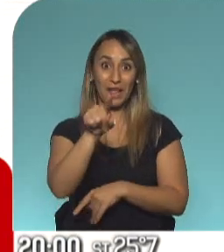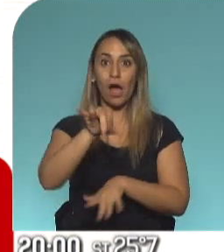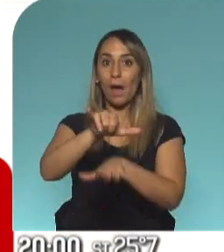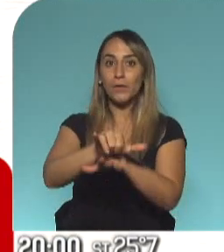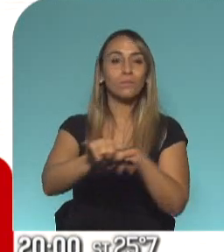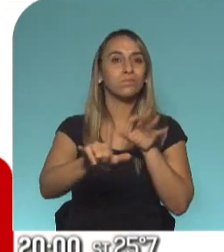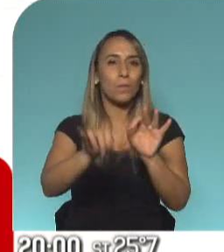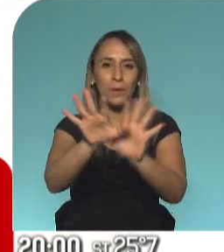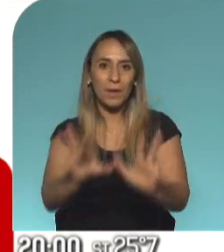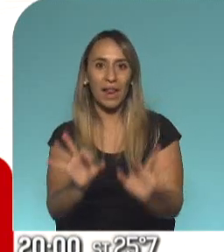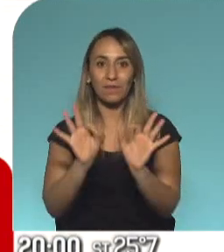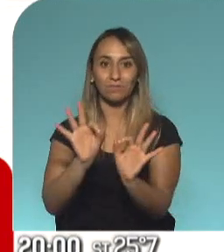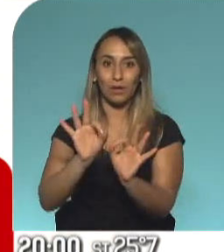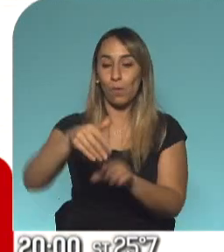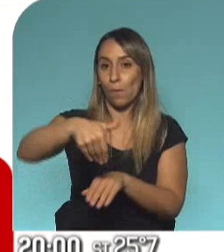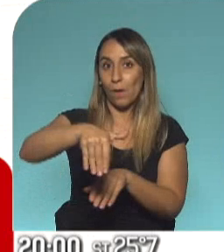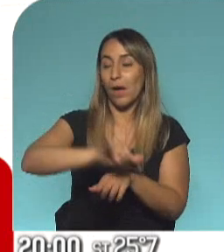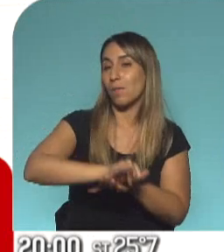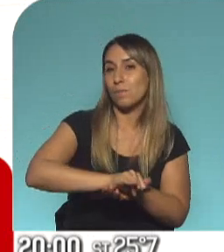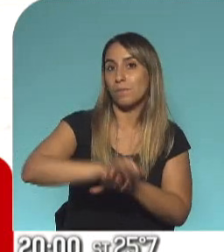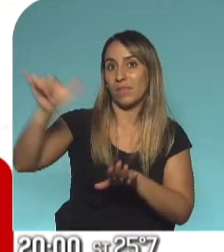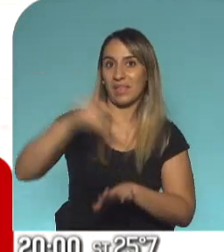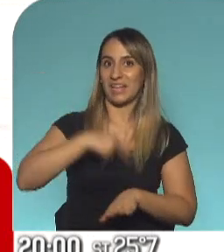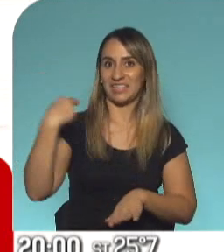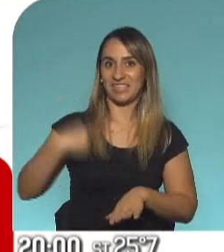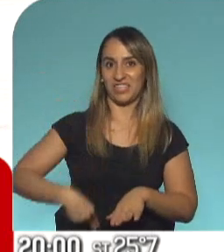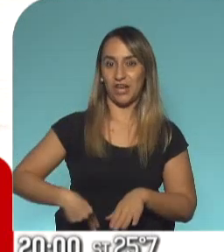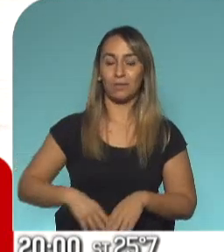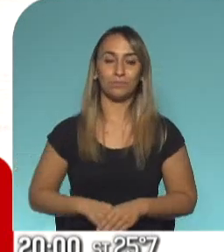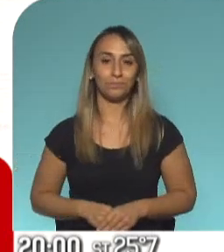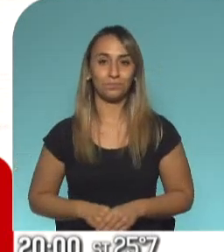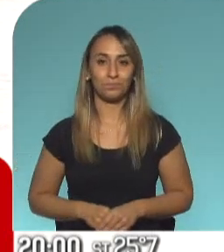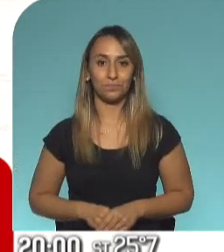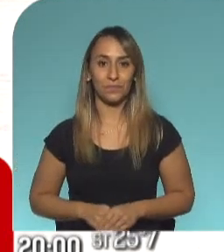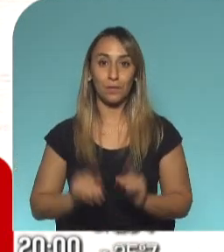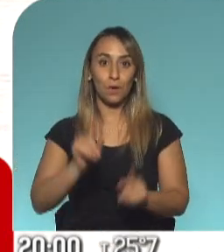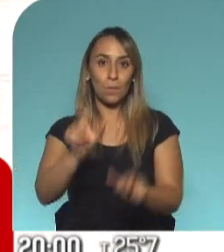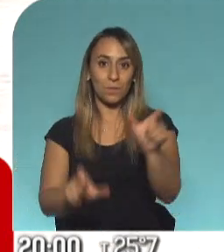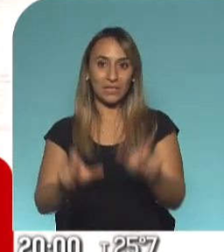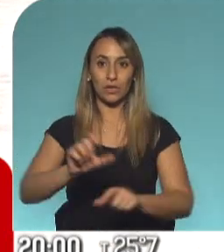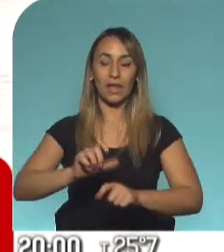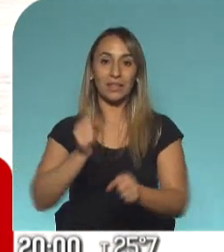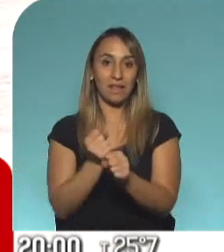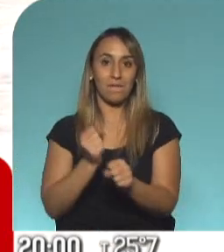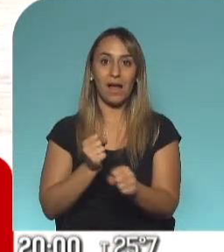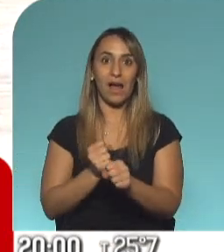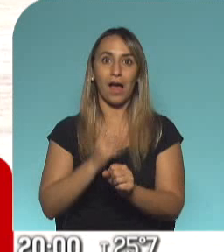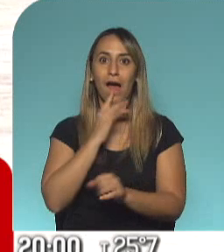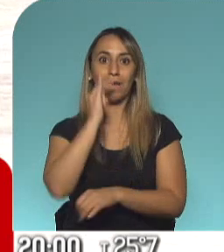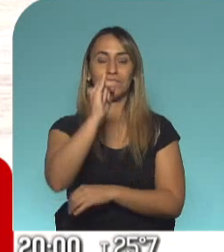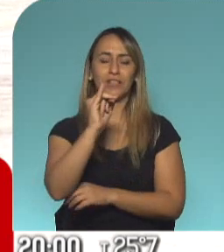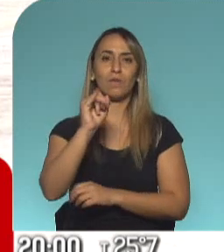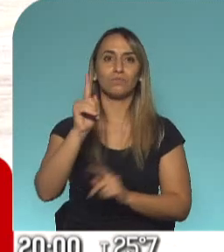despegue con destino a China. Vemos ahí la gente del aeropuerto haciéndole la señal al avión, ya están